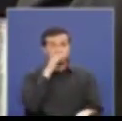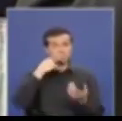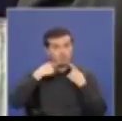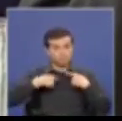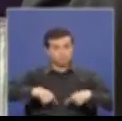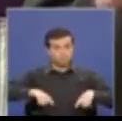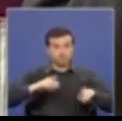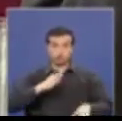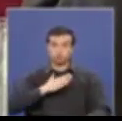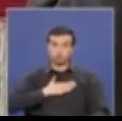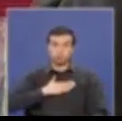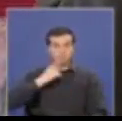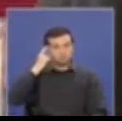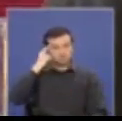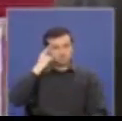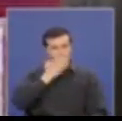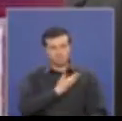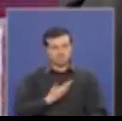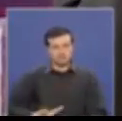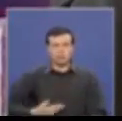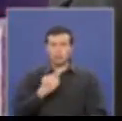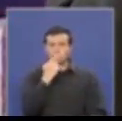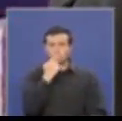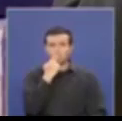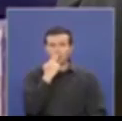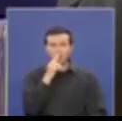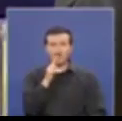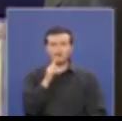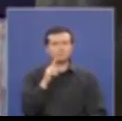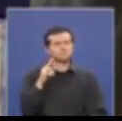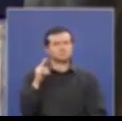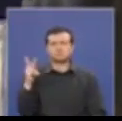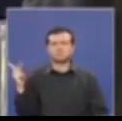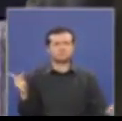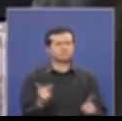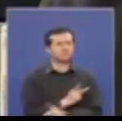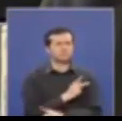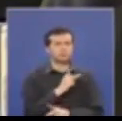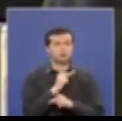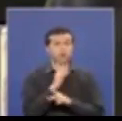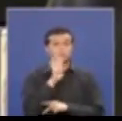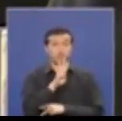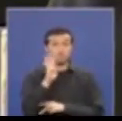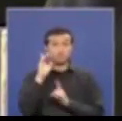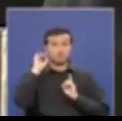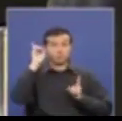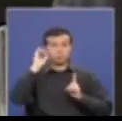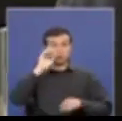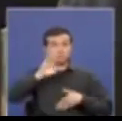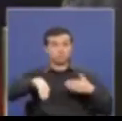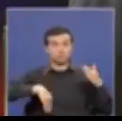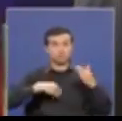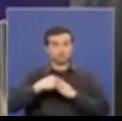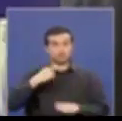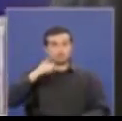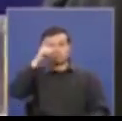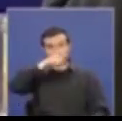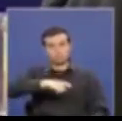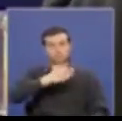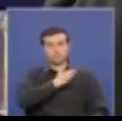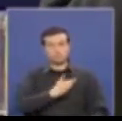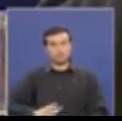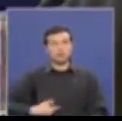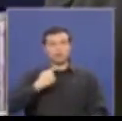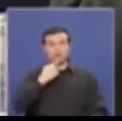dicho, a mí Bucarán me parece lo peor que le pudo llegar a la política ecuatoriana, pero que 44 diputados alzando la mano voten, saquen un